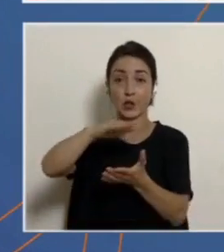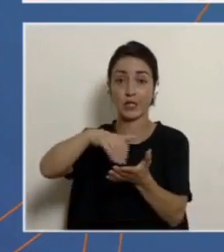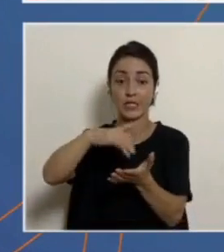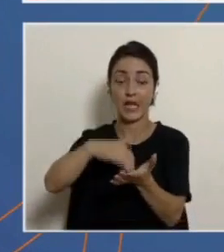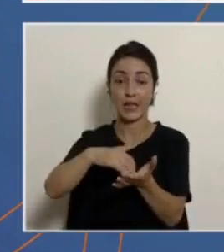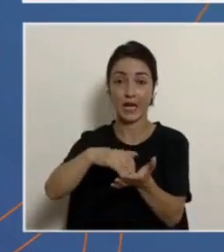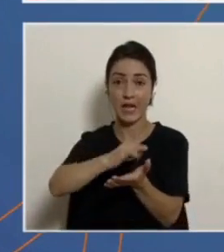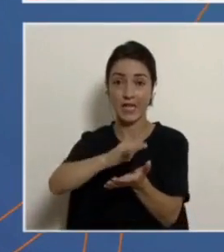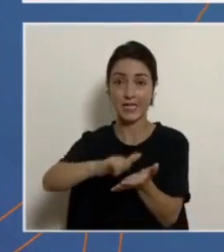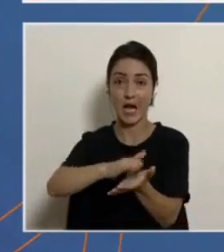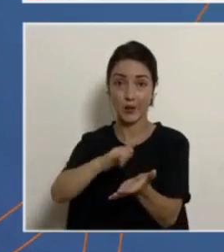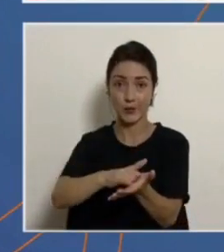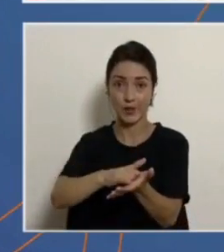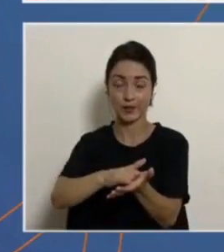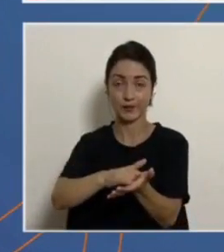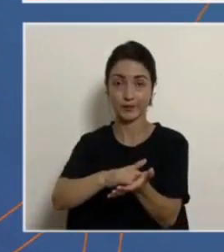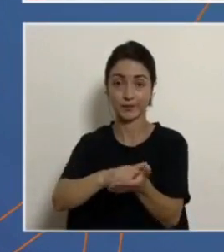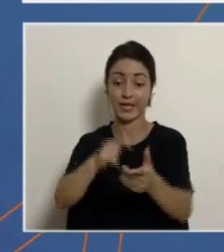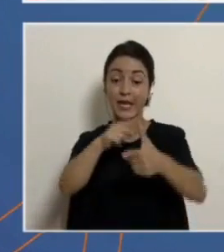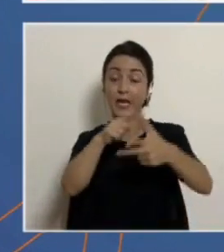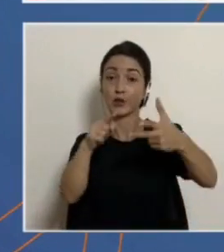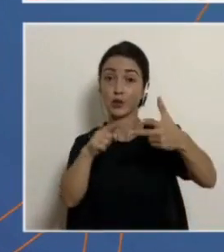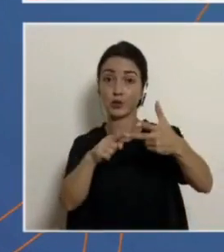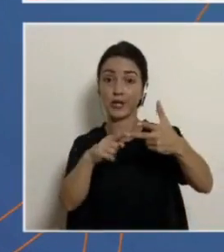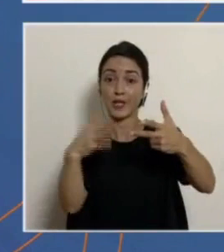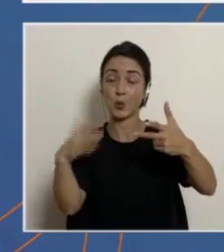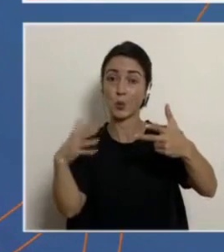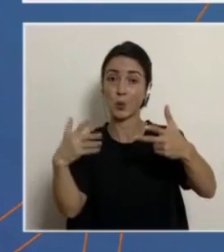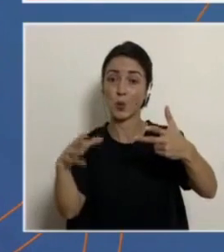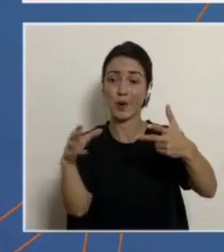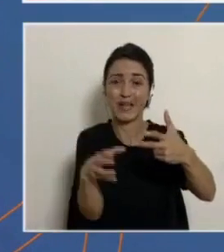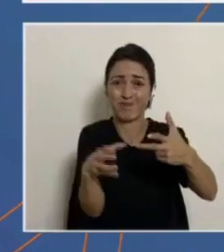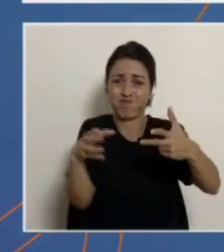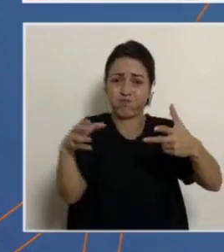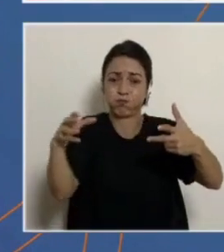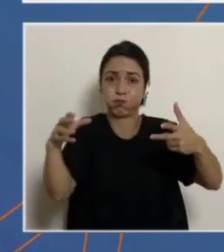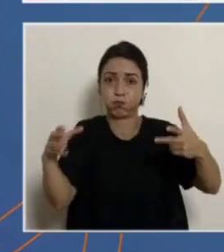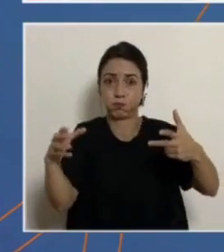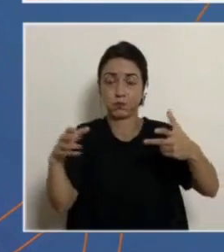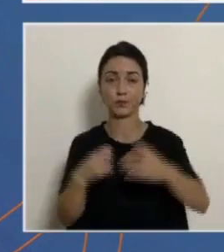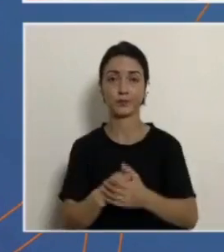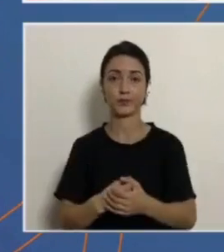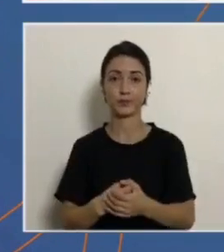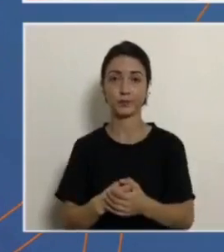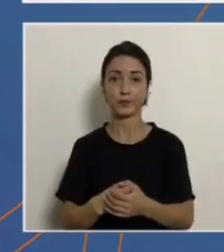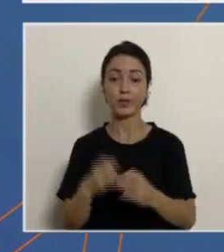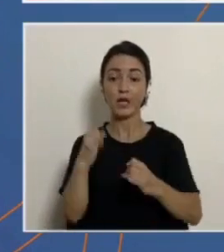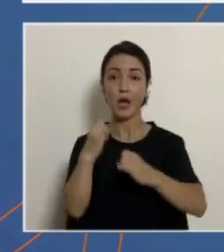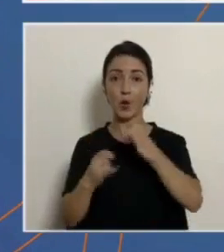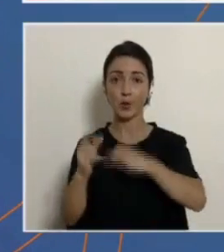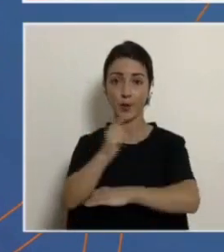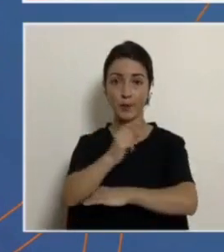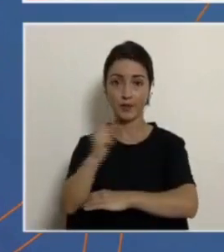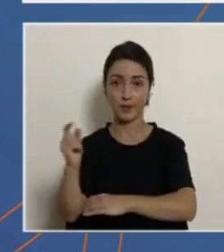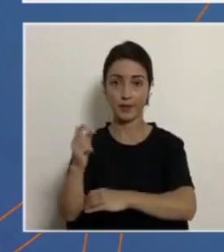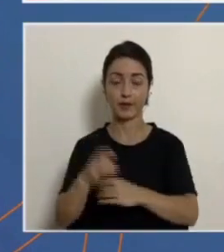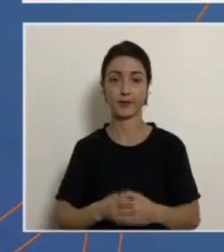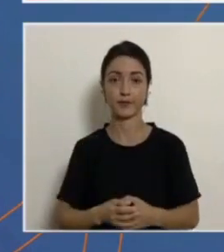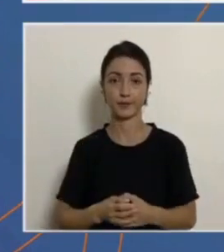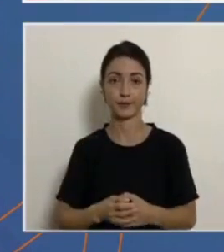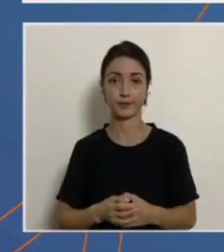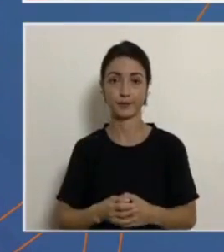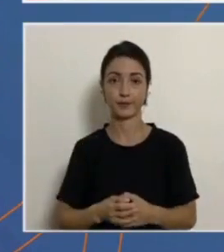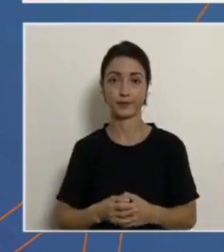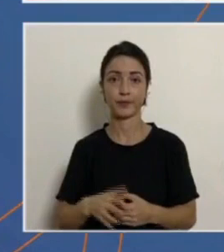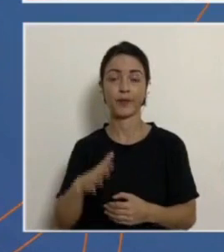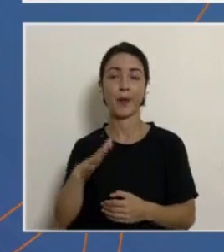José, son los que presentan la mayor cantidad de aumento de casos durante la última semana, siendo